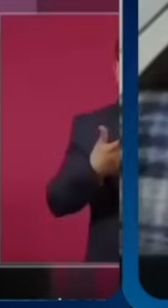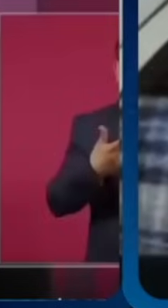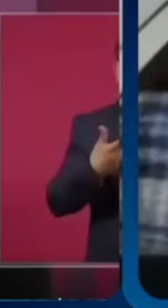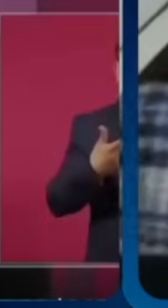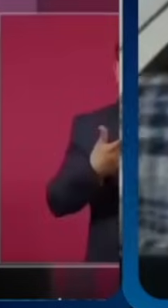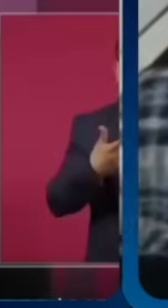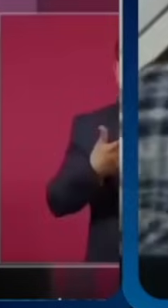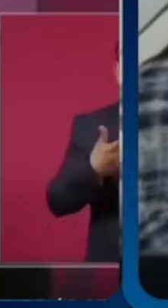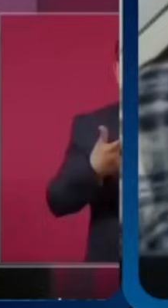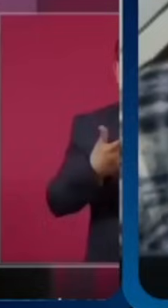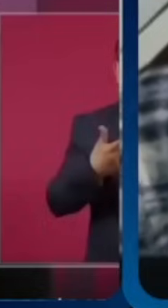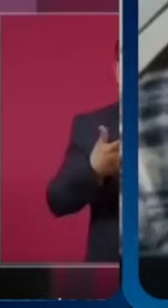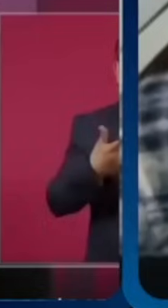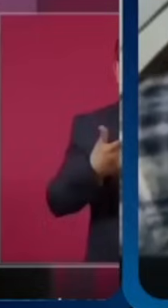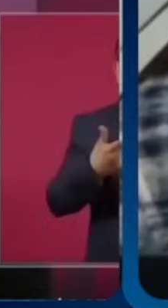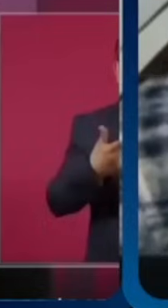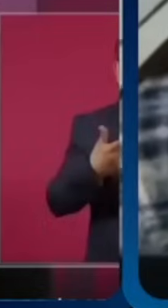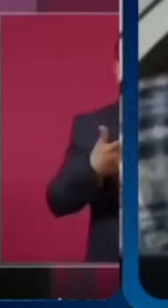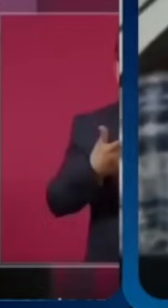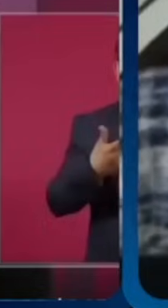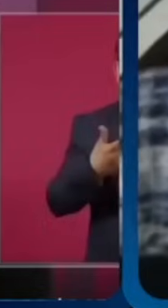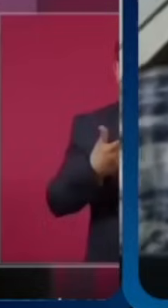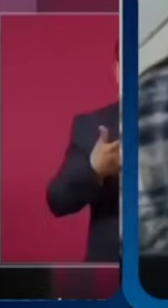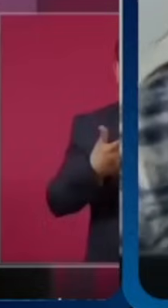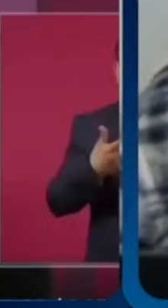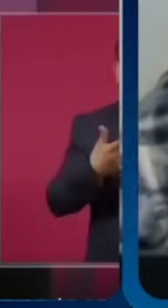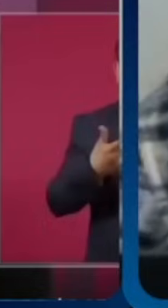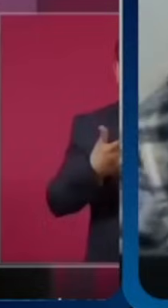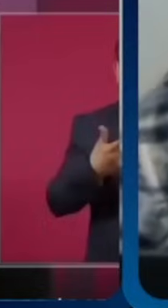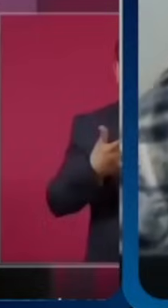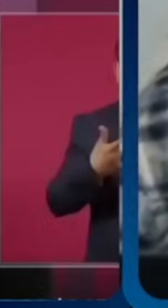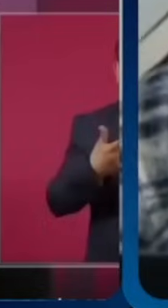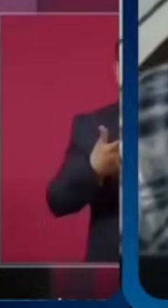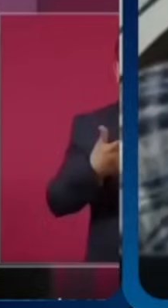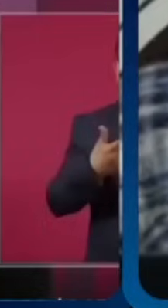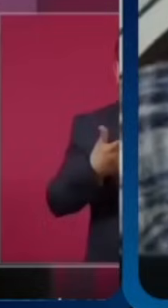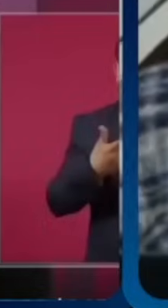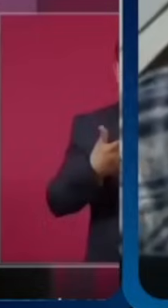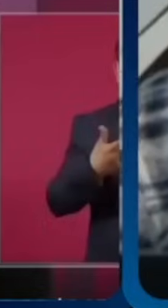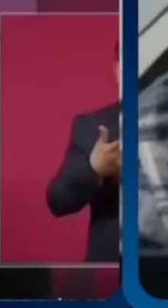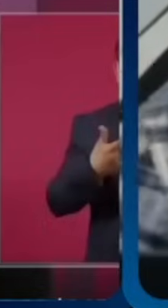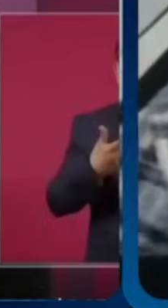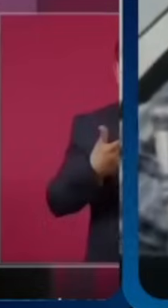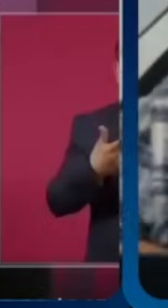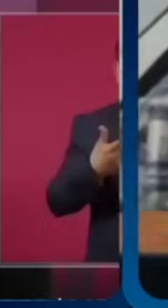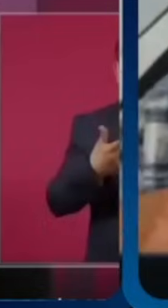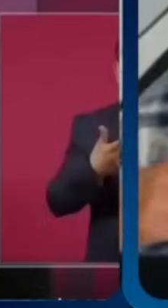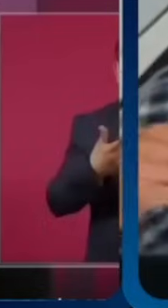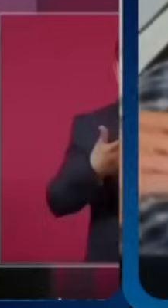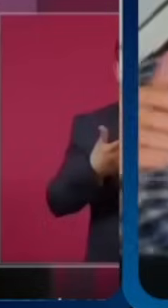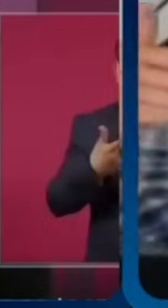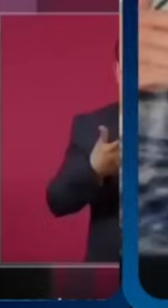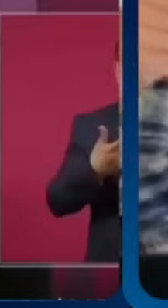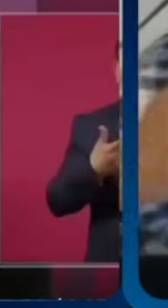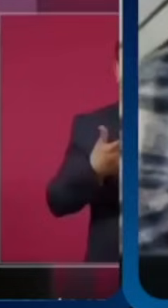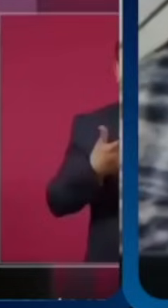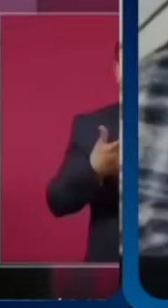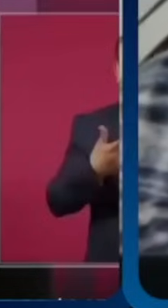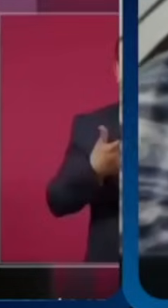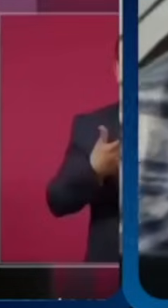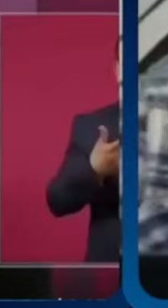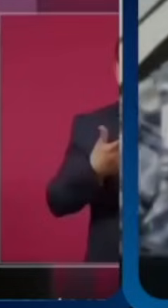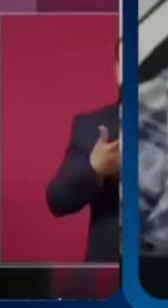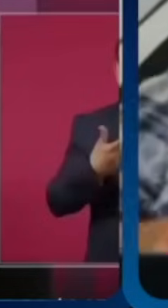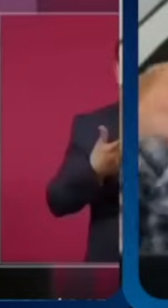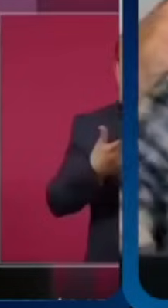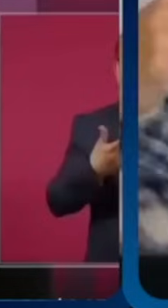pueblo, que se frieguen porque viene Navidad, hay muchos gastos y uno se tienen que ir, ya dieron un anticipo